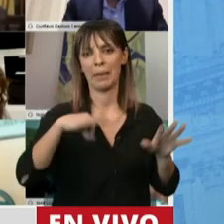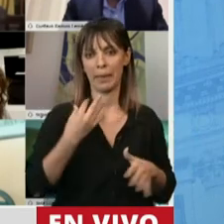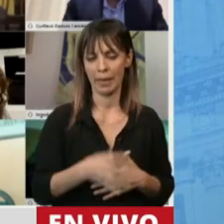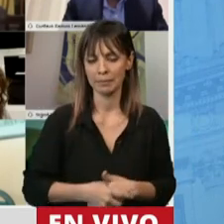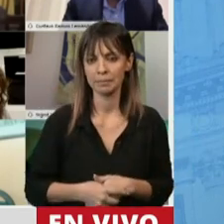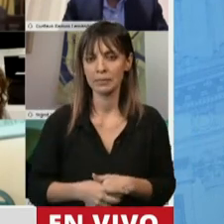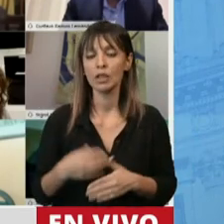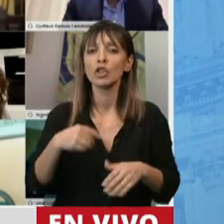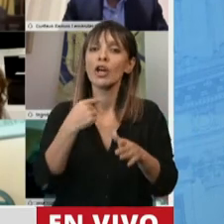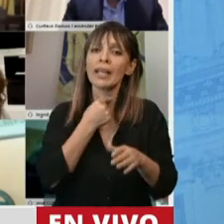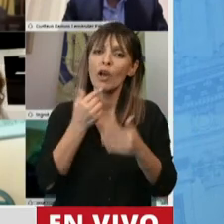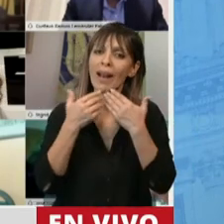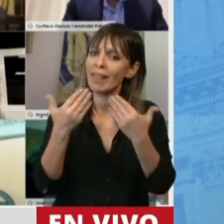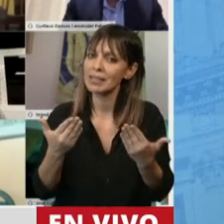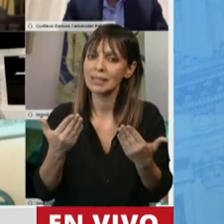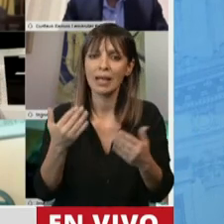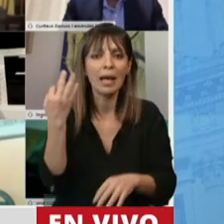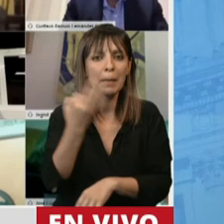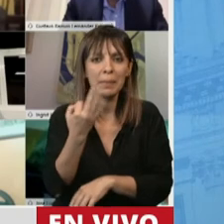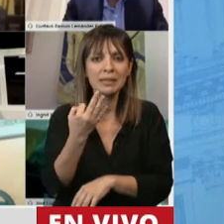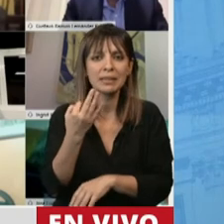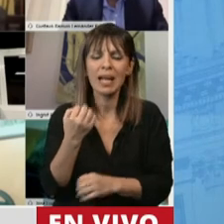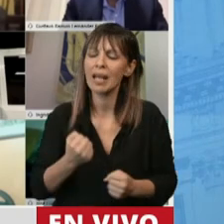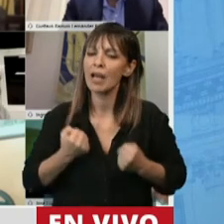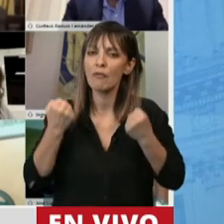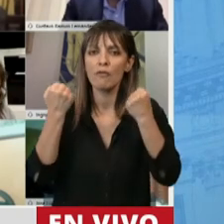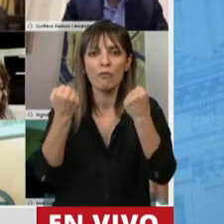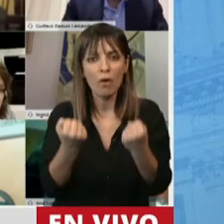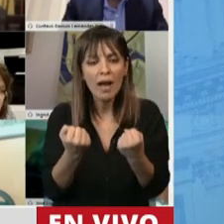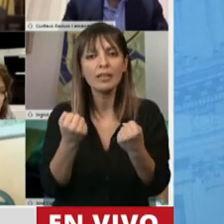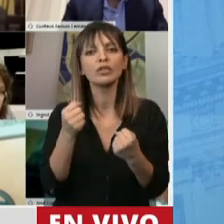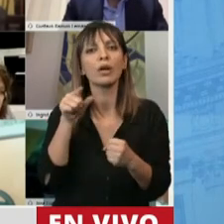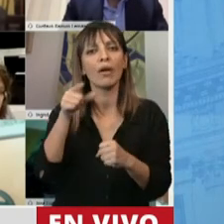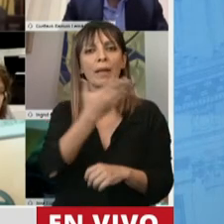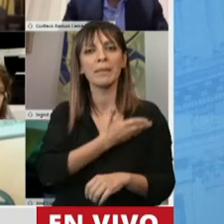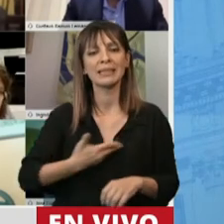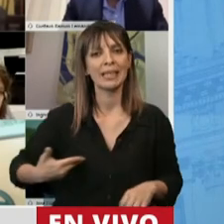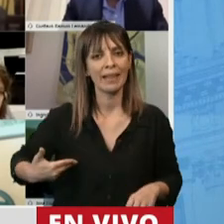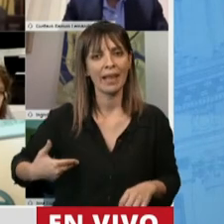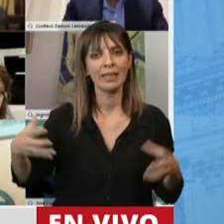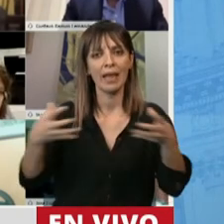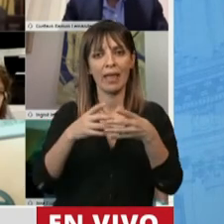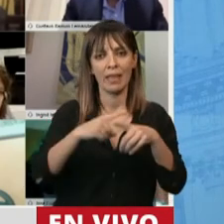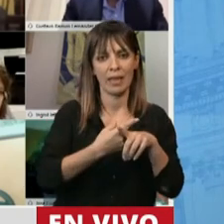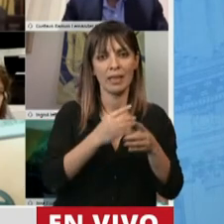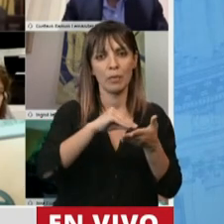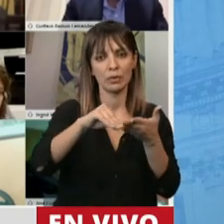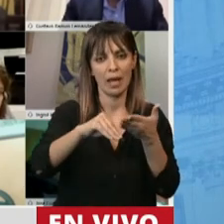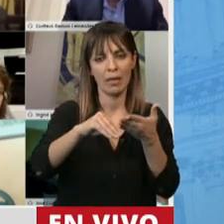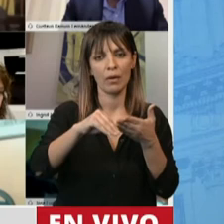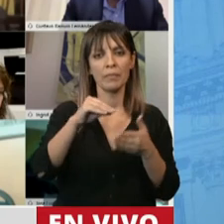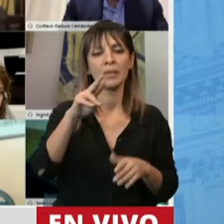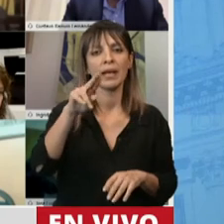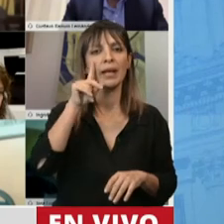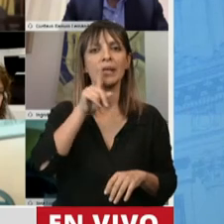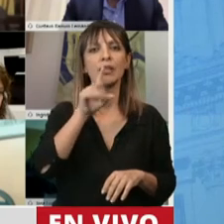Quiero agradecer en este punto especialmente y resaltar el esfuerzo que realizó el presidente de nuestro bloque, el diputado Cristian